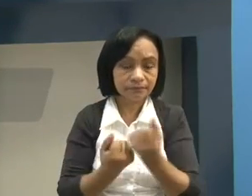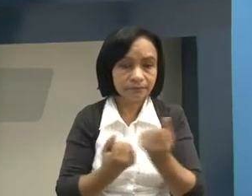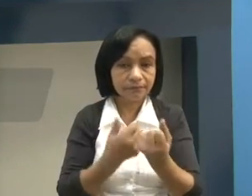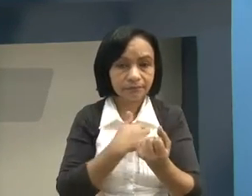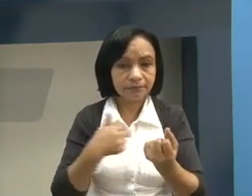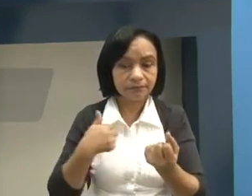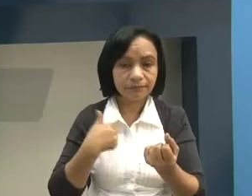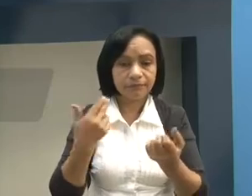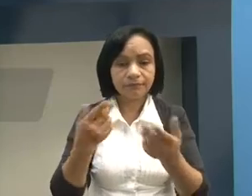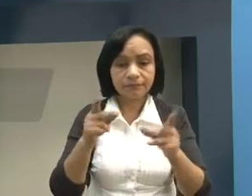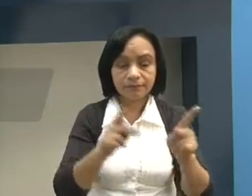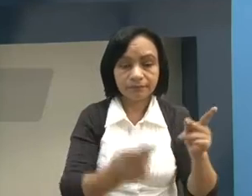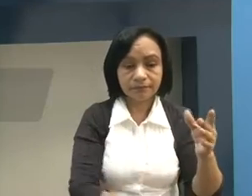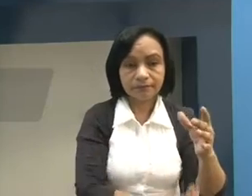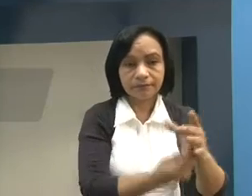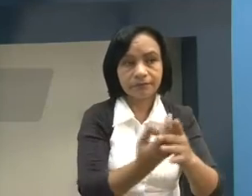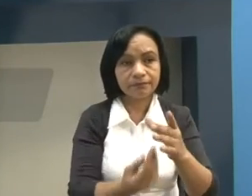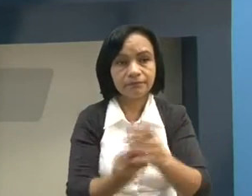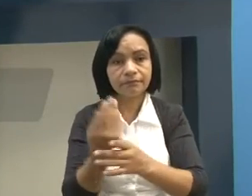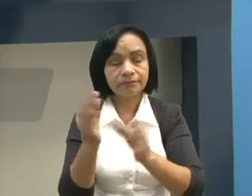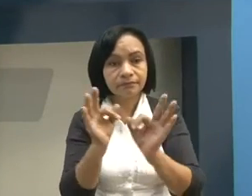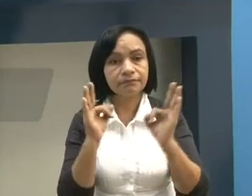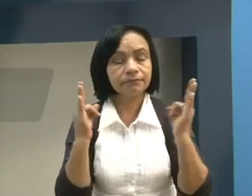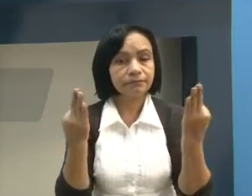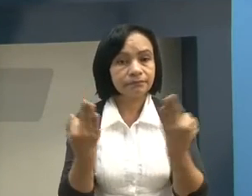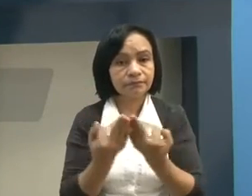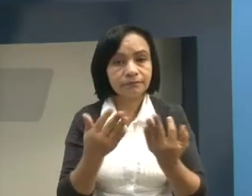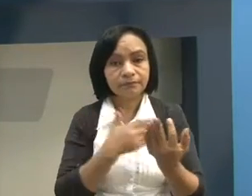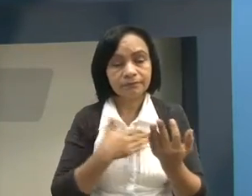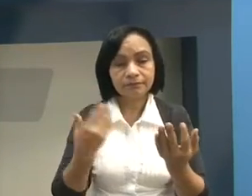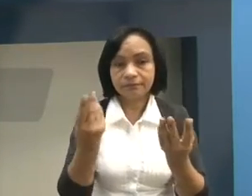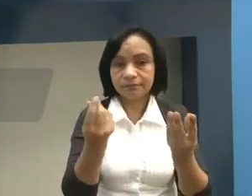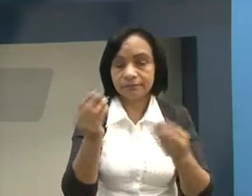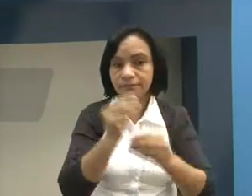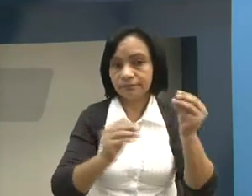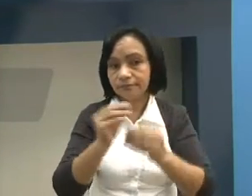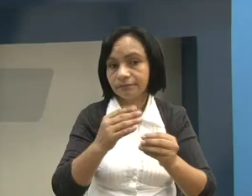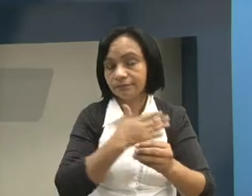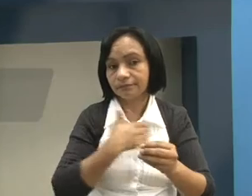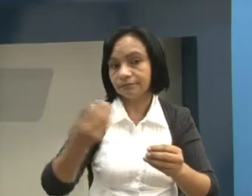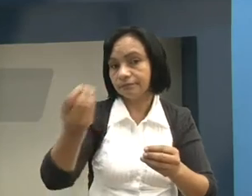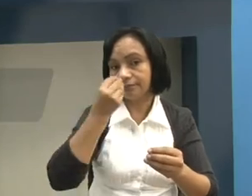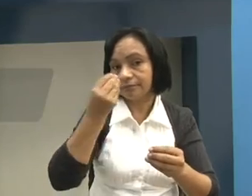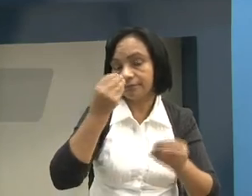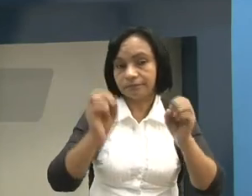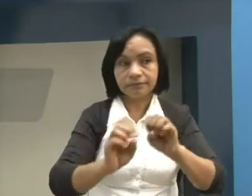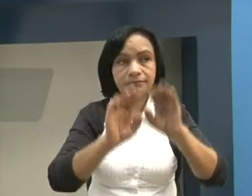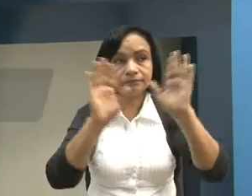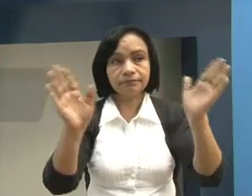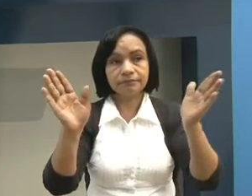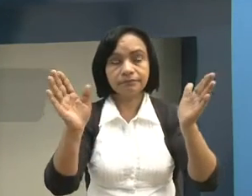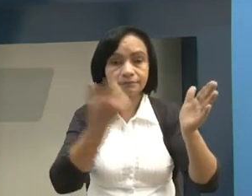de parte de productores, de familias que tienen mejor capacidad económica de mejorar esa merienda escolar. En